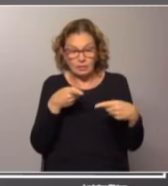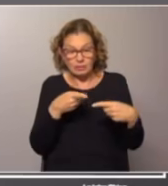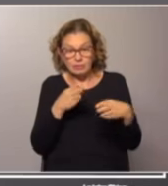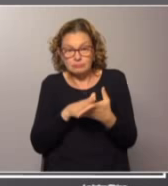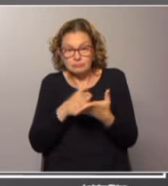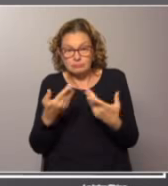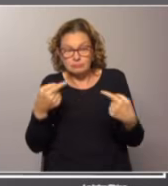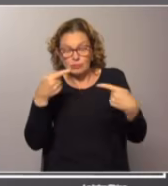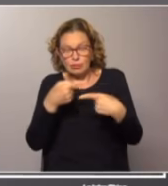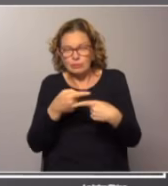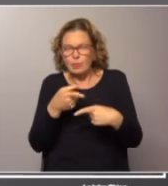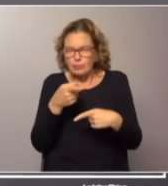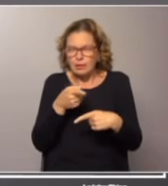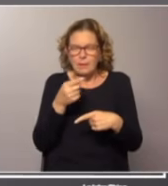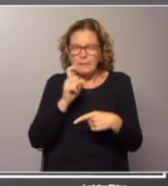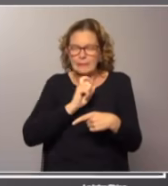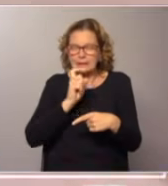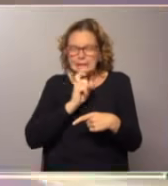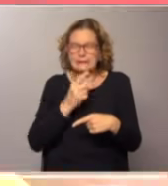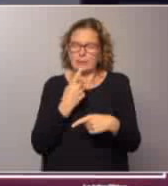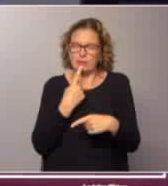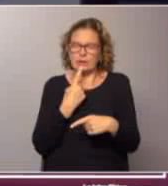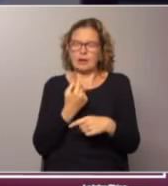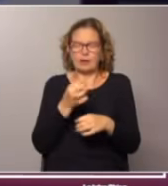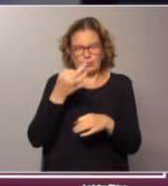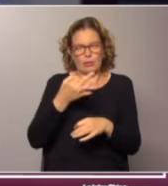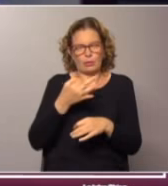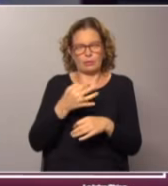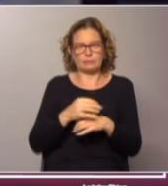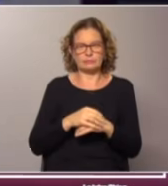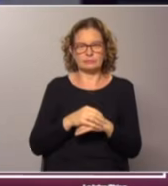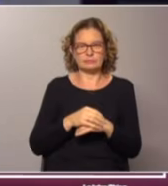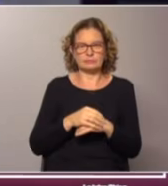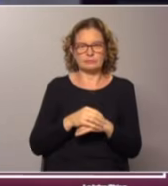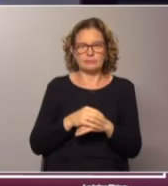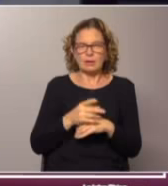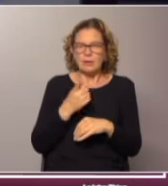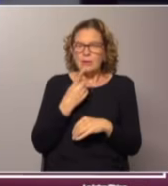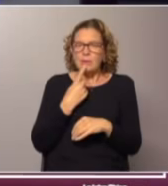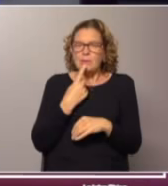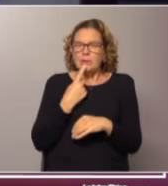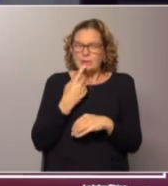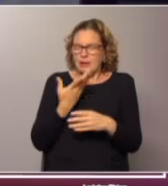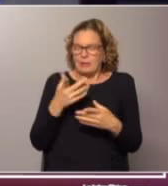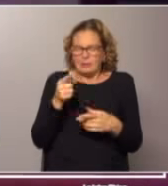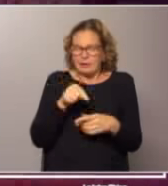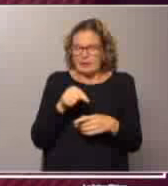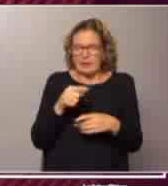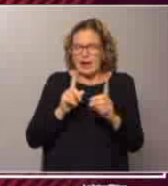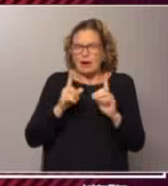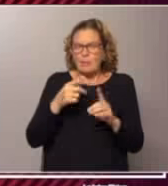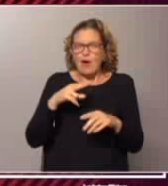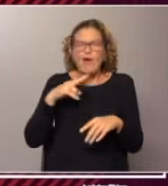grandes causas sin duda son las mentiras políticas la polarización política viene de una falacia lógica conocida como